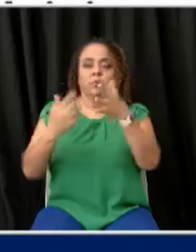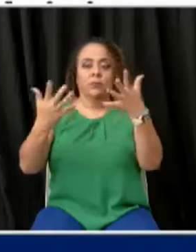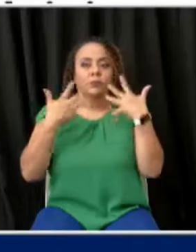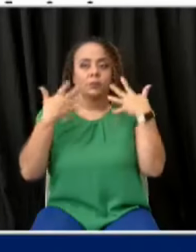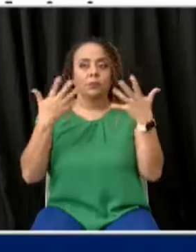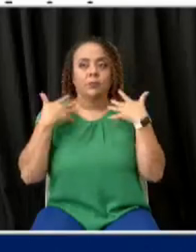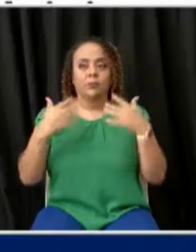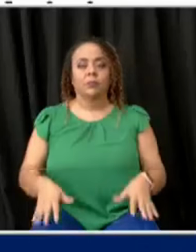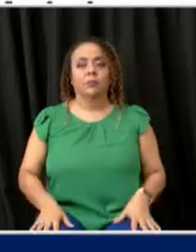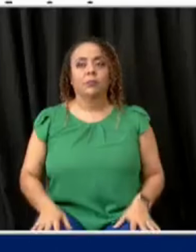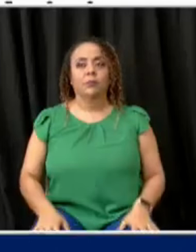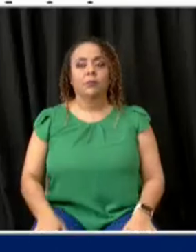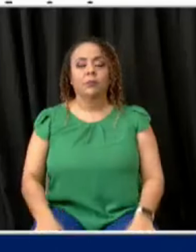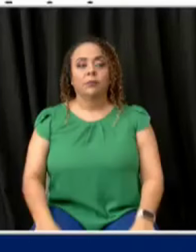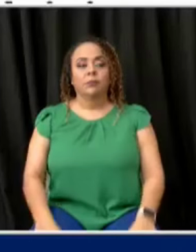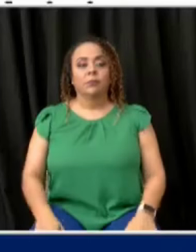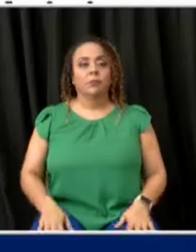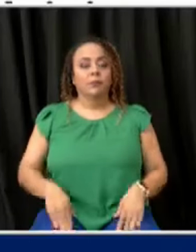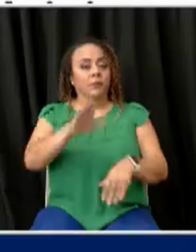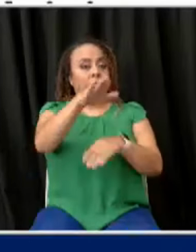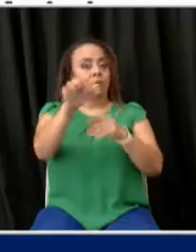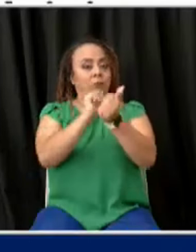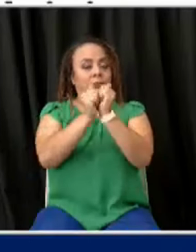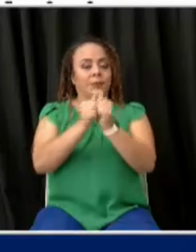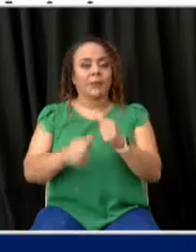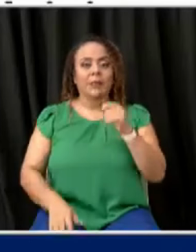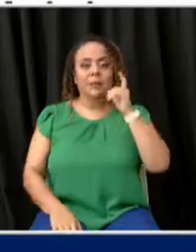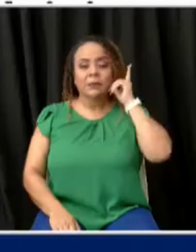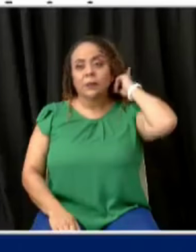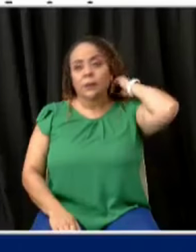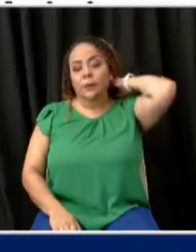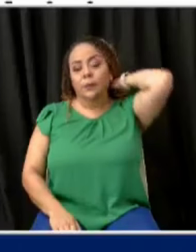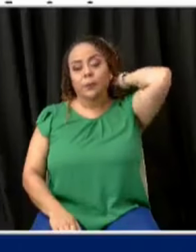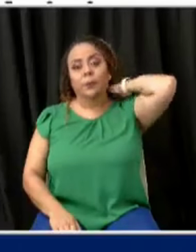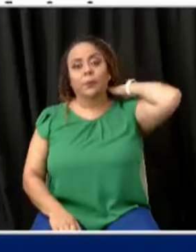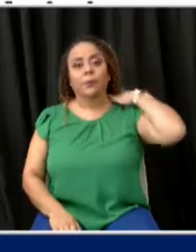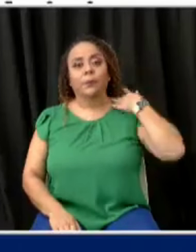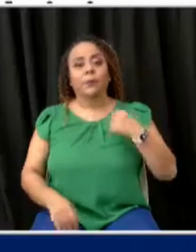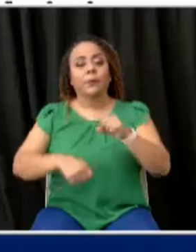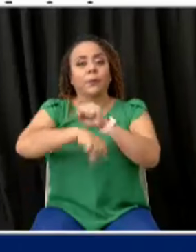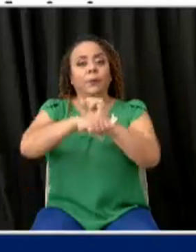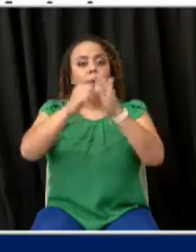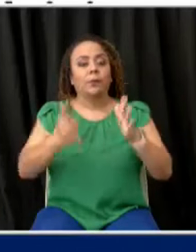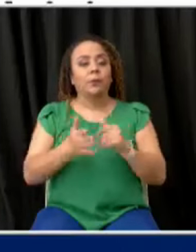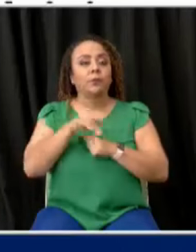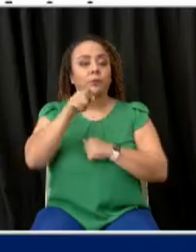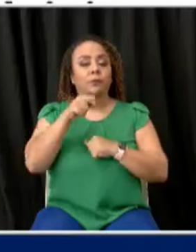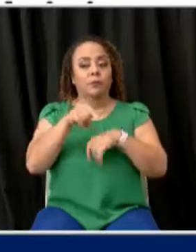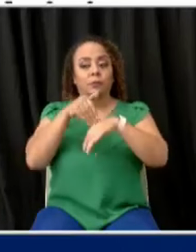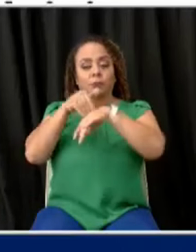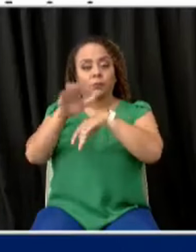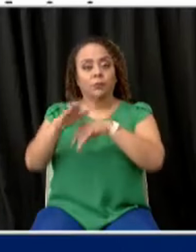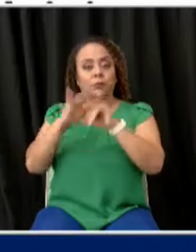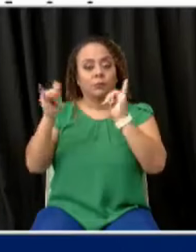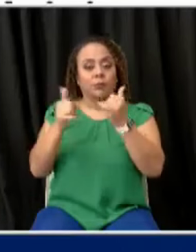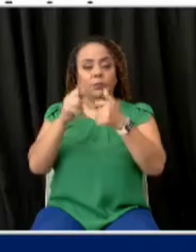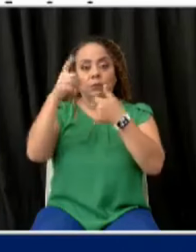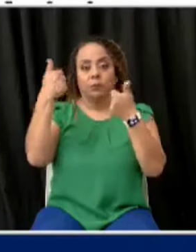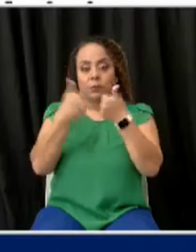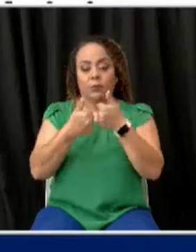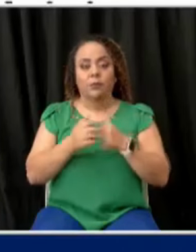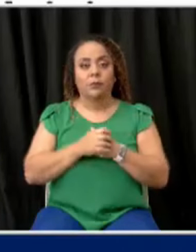ambiente, en deportistas, o sea, un futbolista que usted lo va a mandar a jugarse un